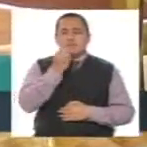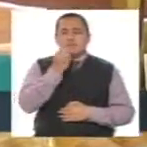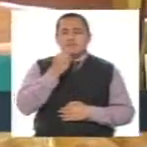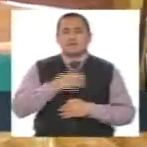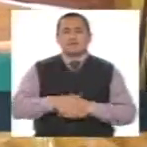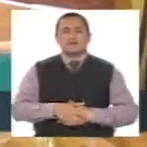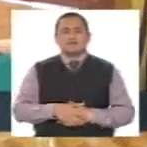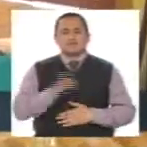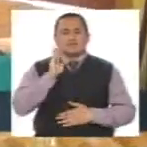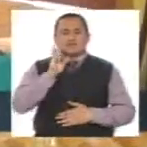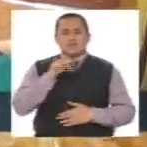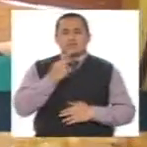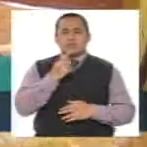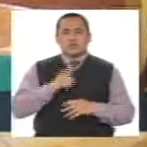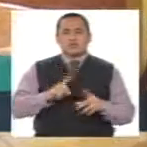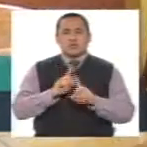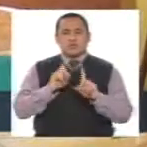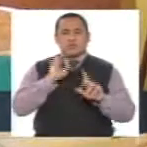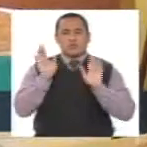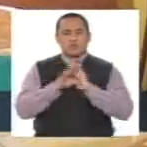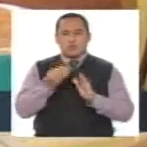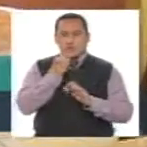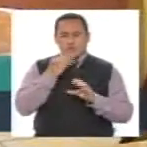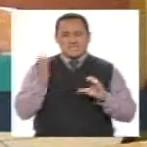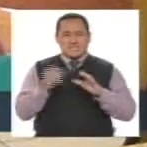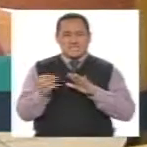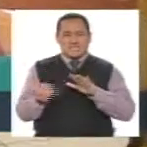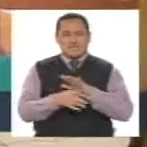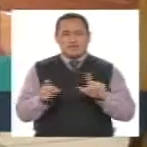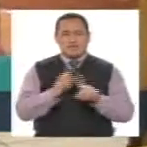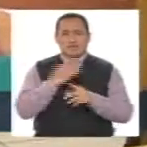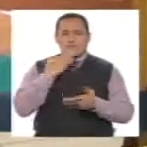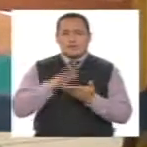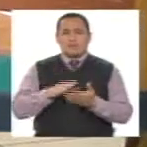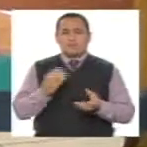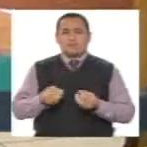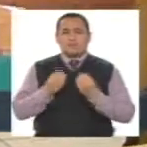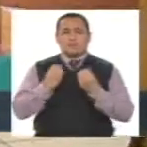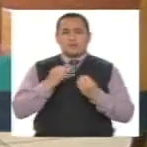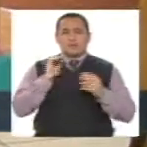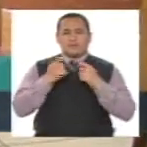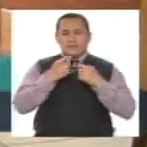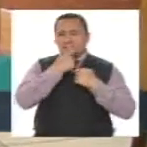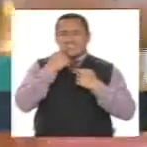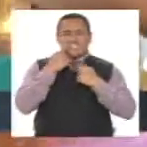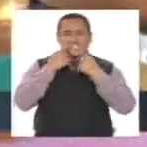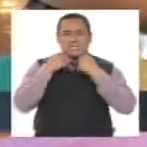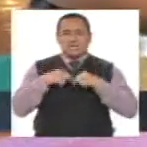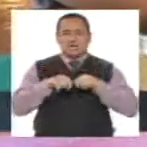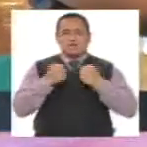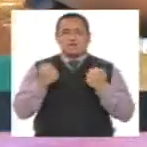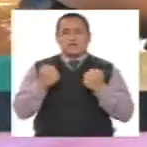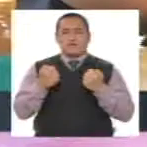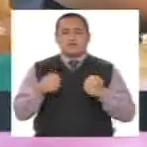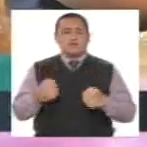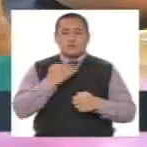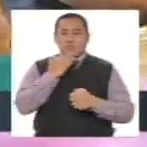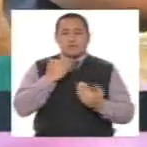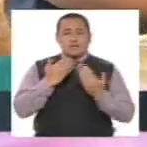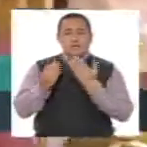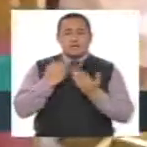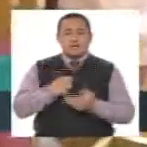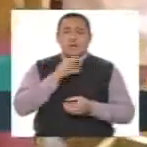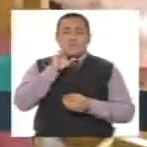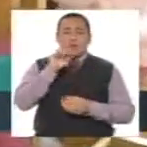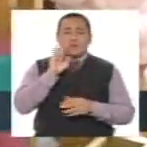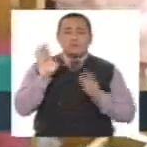chatarra lo que es muy malo porque las 17 se caen no importa la forma en que